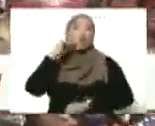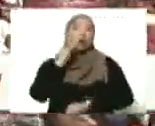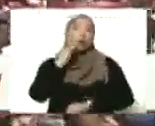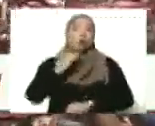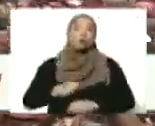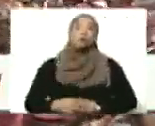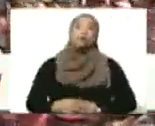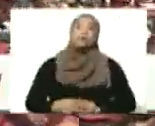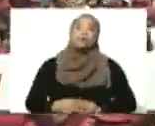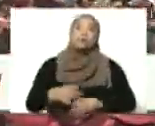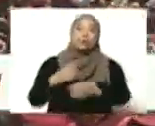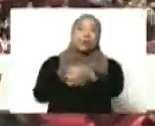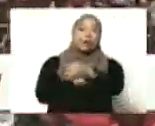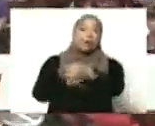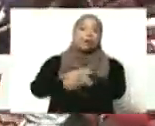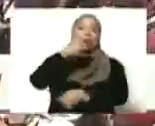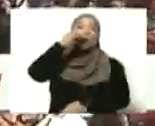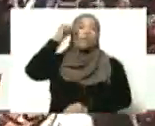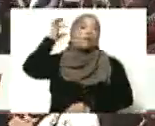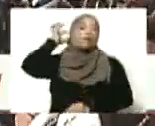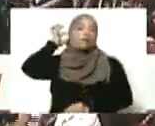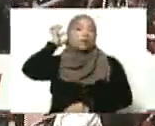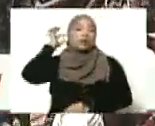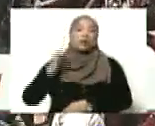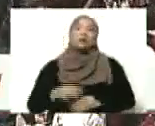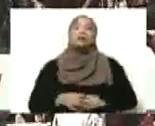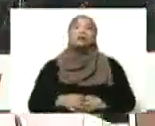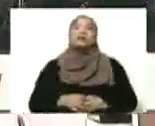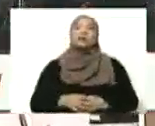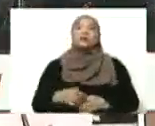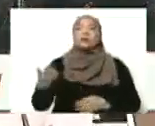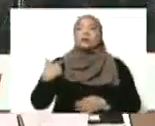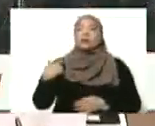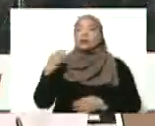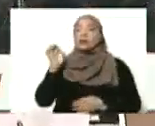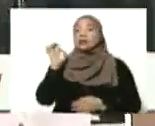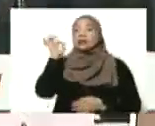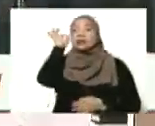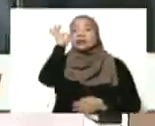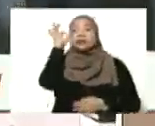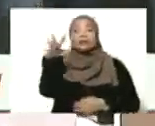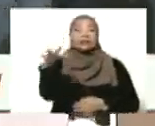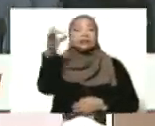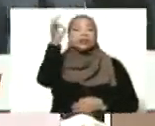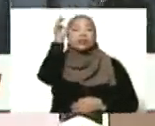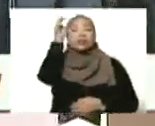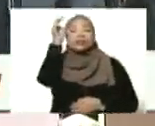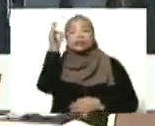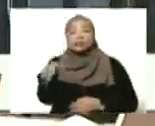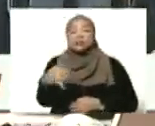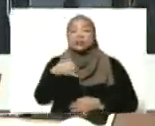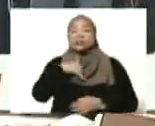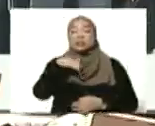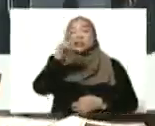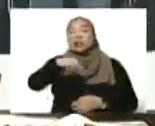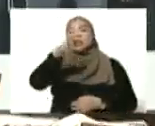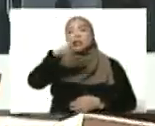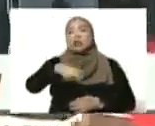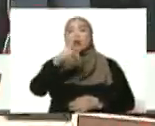Hermanos y hermanas, eso en verdad, yo lo hago para fastidiarlos un poquito nada más. Pero en ninguna parte los hombres ganamos.